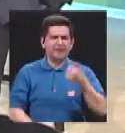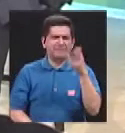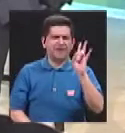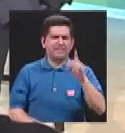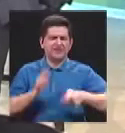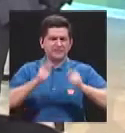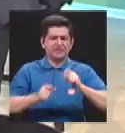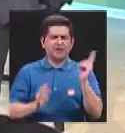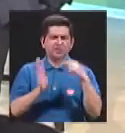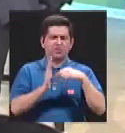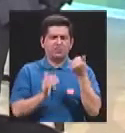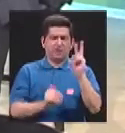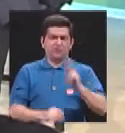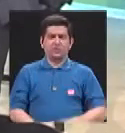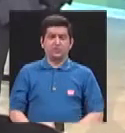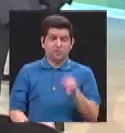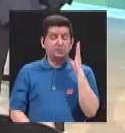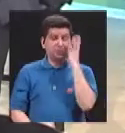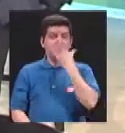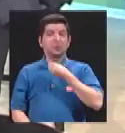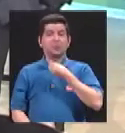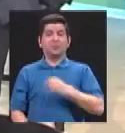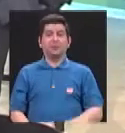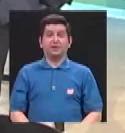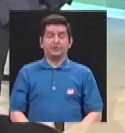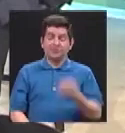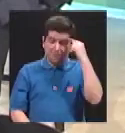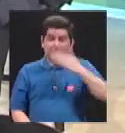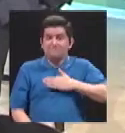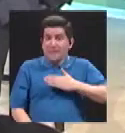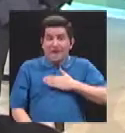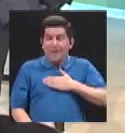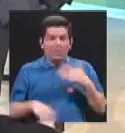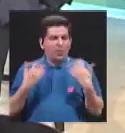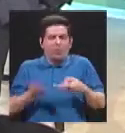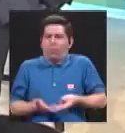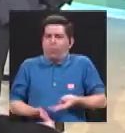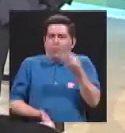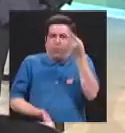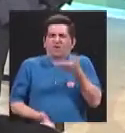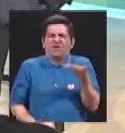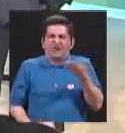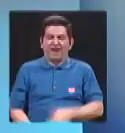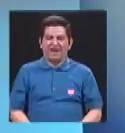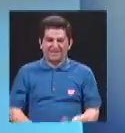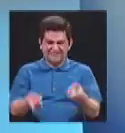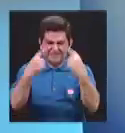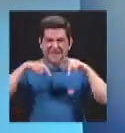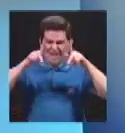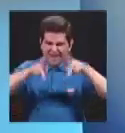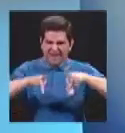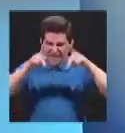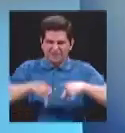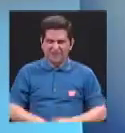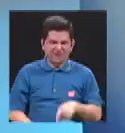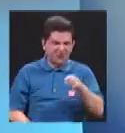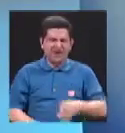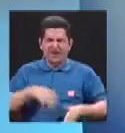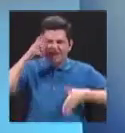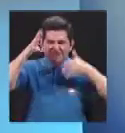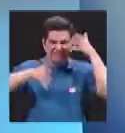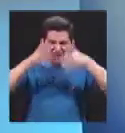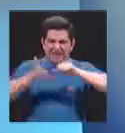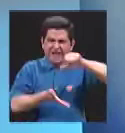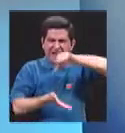septiembre, 17 de septiembre del 2012, un ejercicio muy bonito, por lo menos para mí muy enriquecedor, que fue traer a esas personas